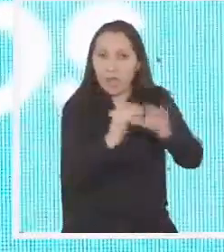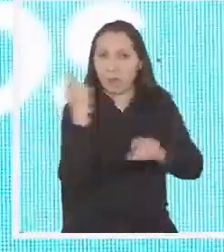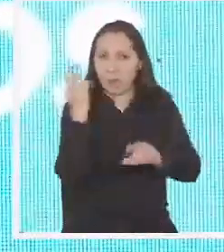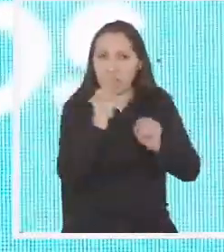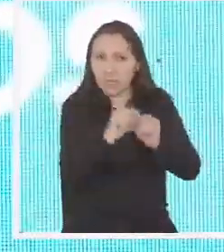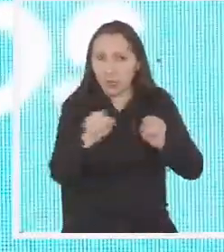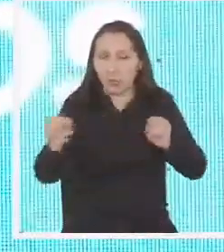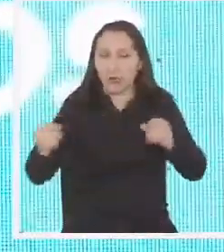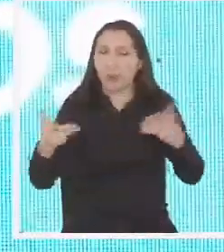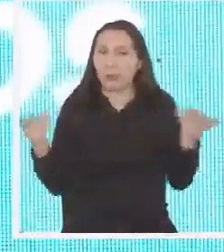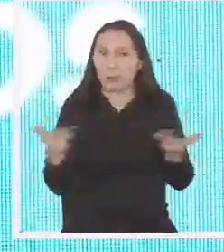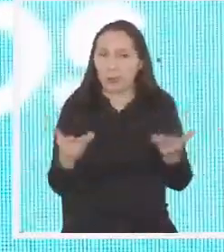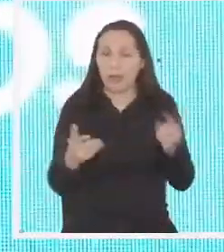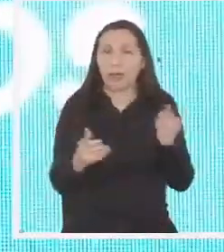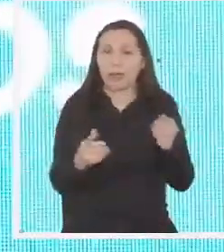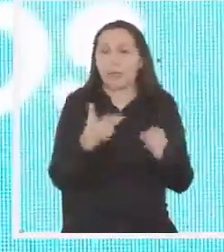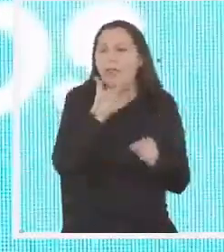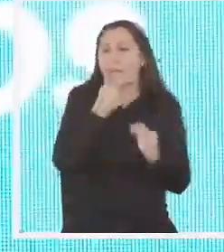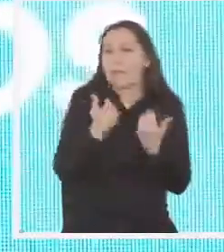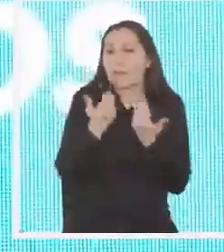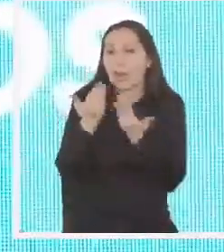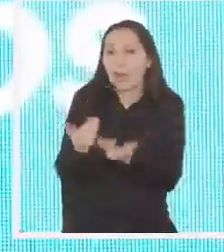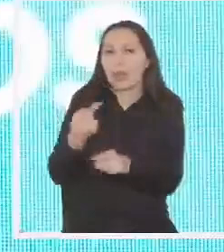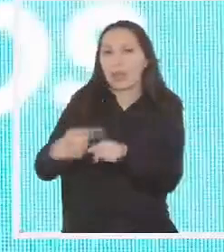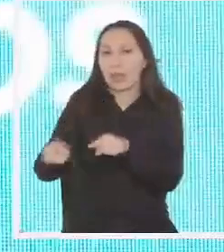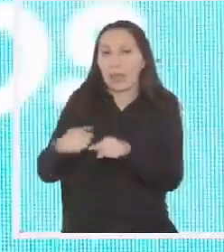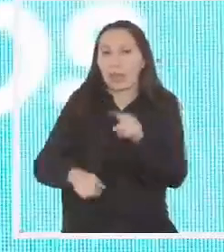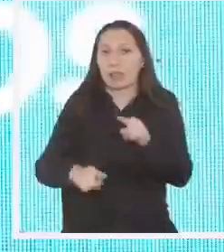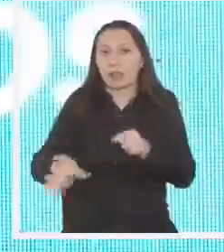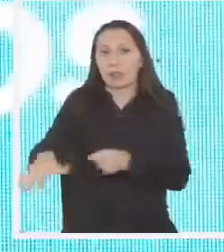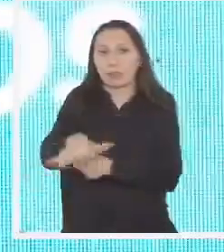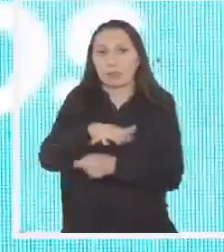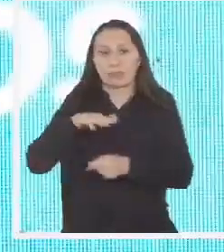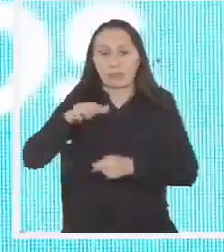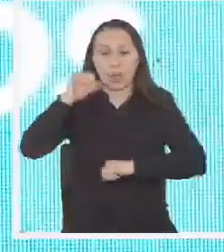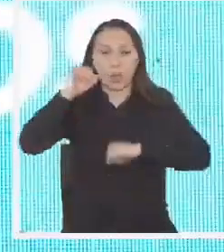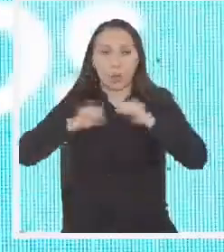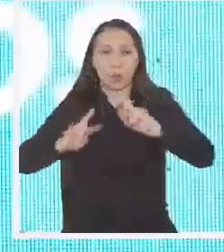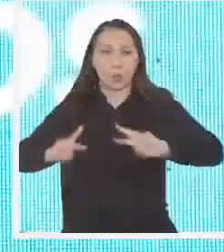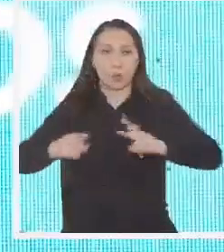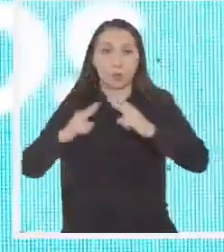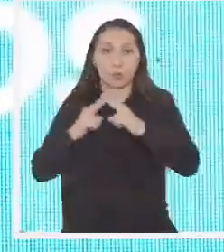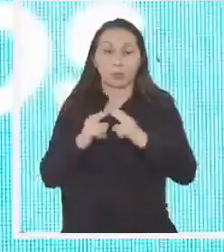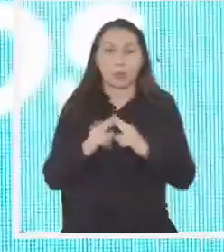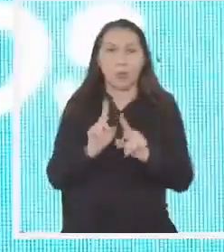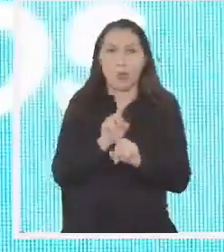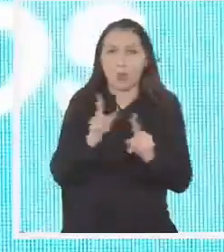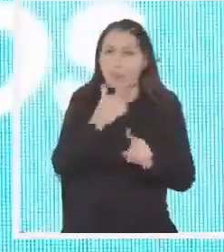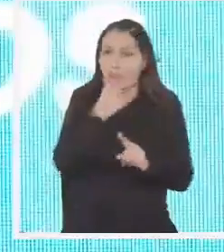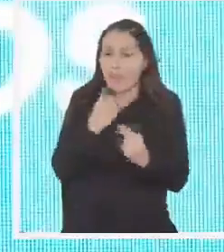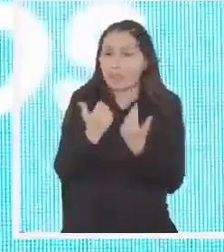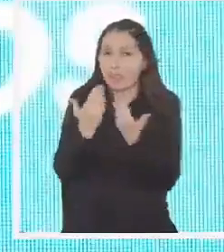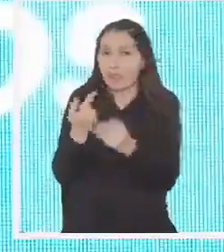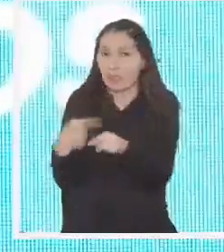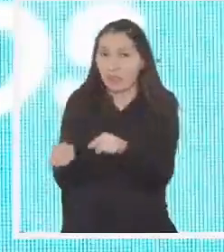particular para que faciliten los créditos al sector de la construcción, que no lo están haciendo fácil.